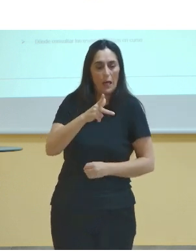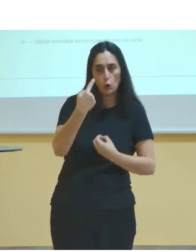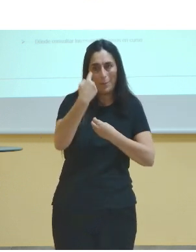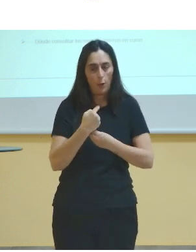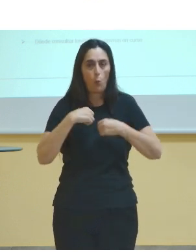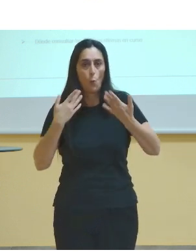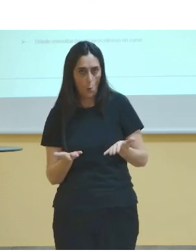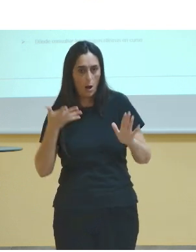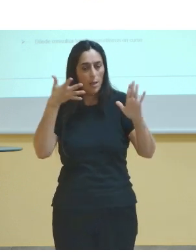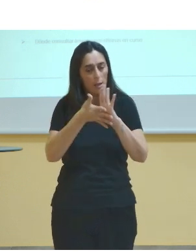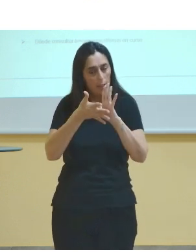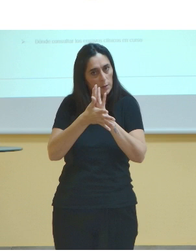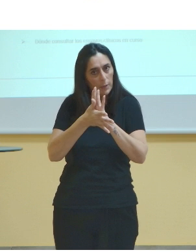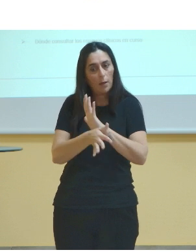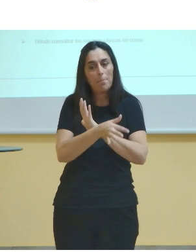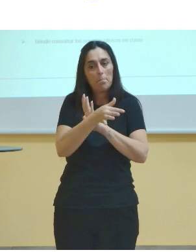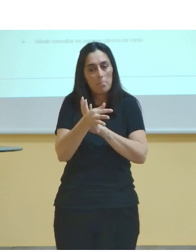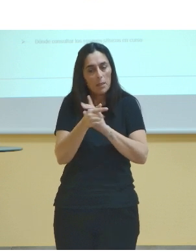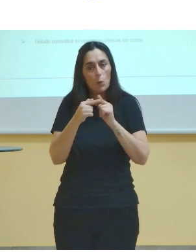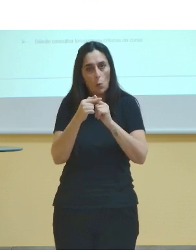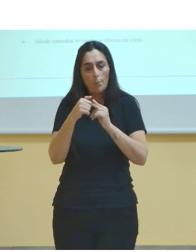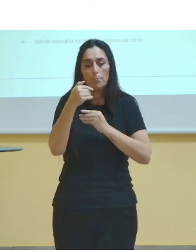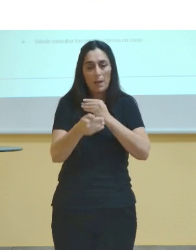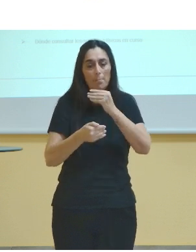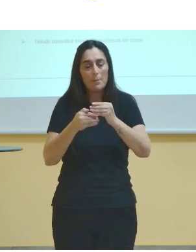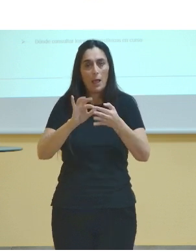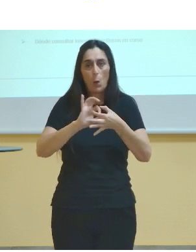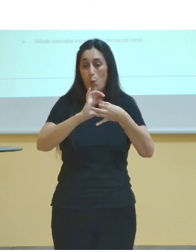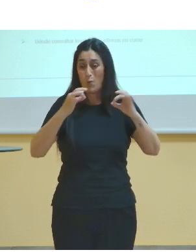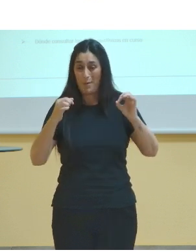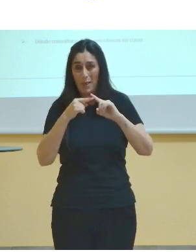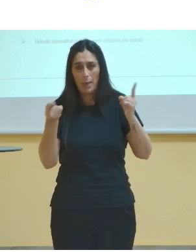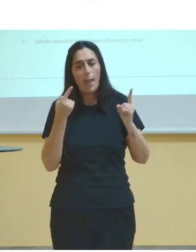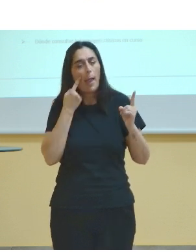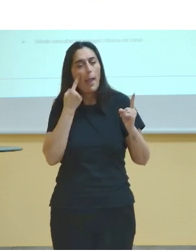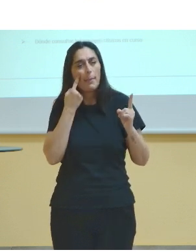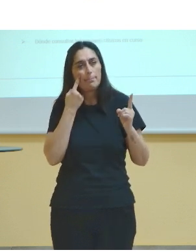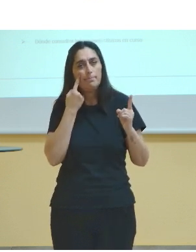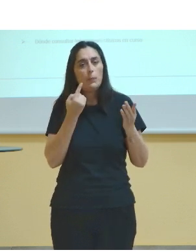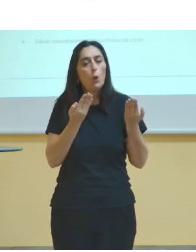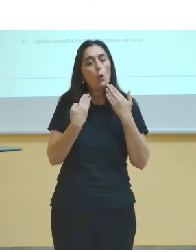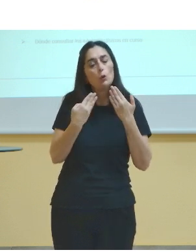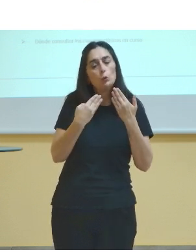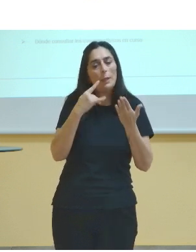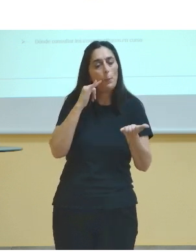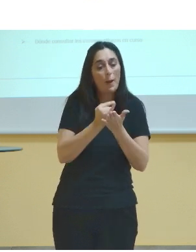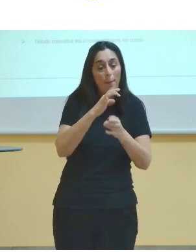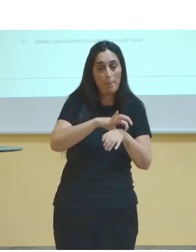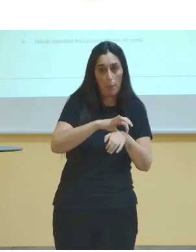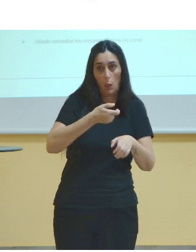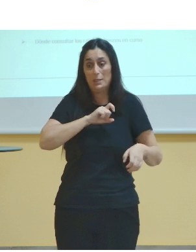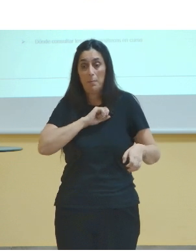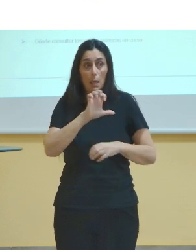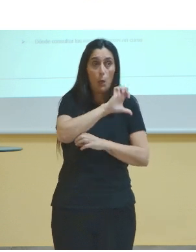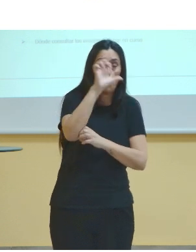además damos pistas, o sea, damos una serie de links, cómo consultar todos los ensayos clínicos, tanto en España como en